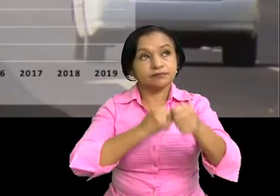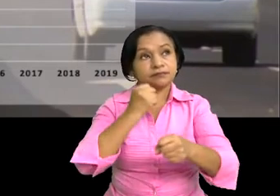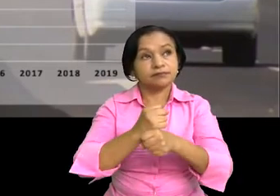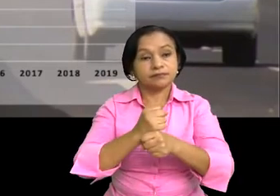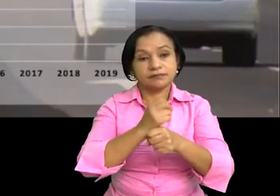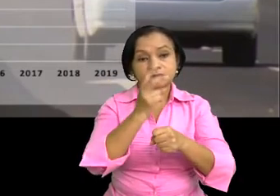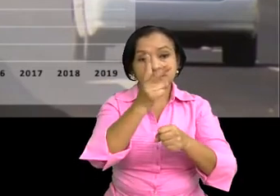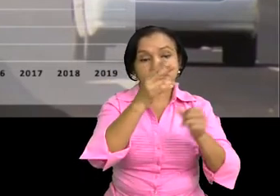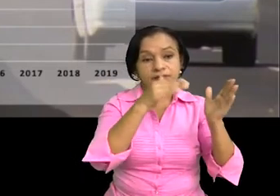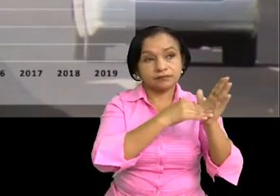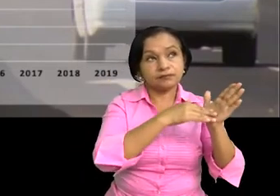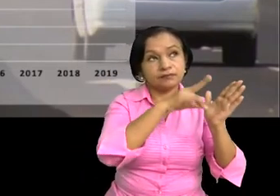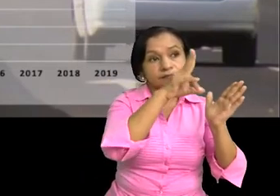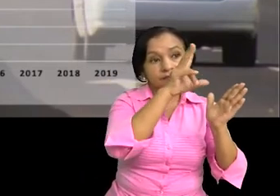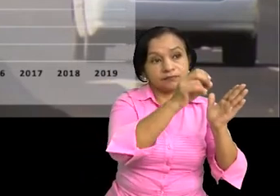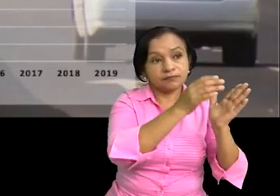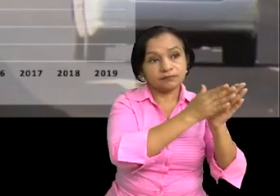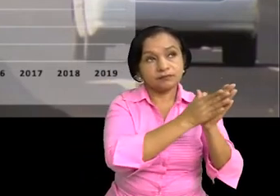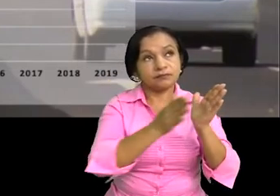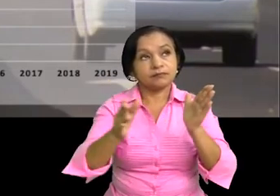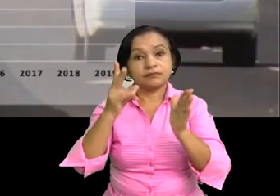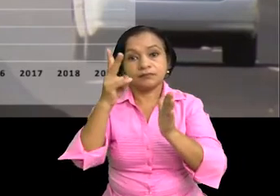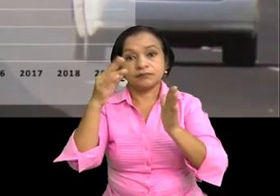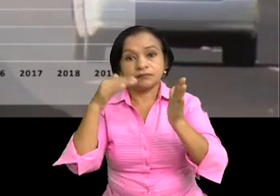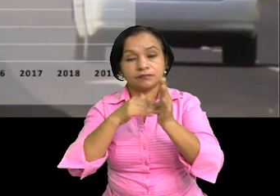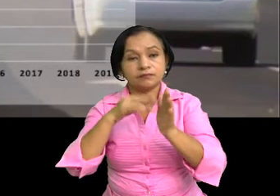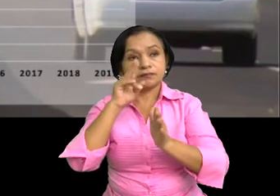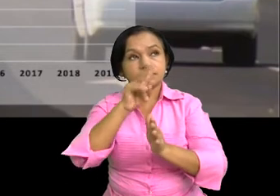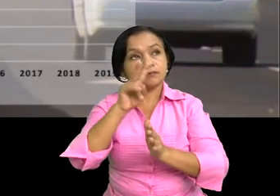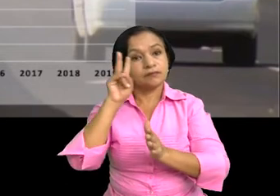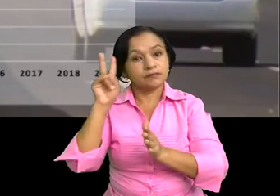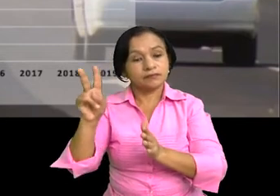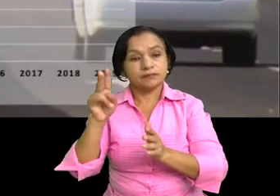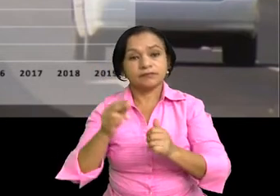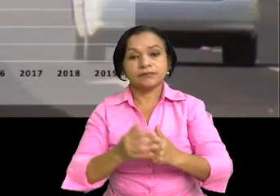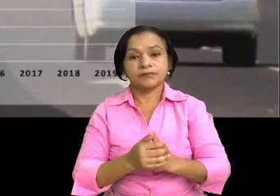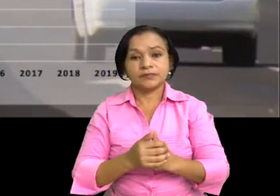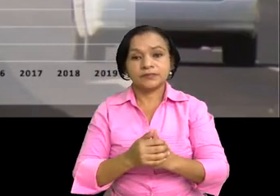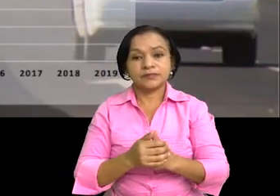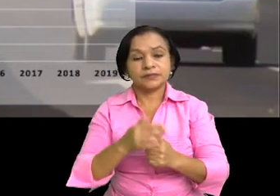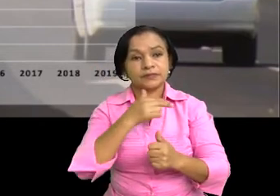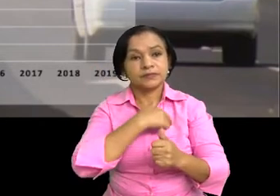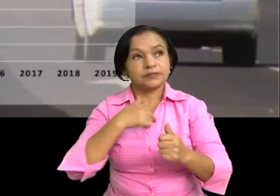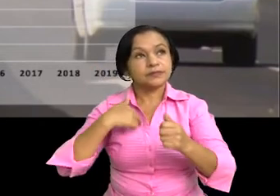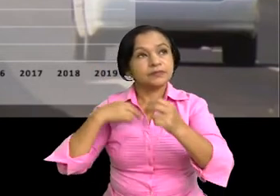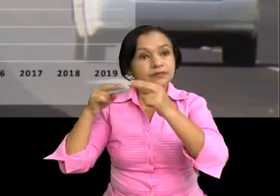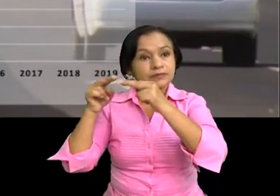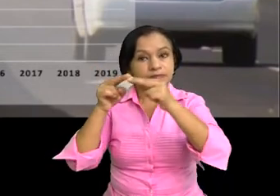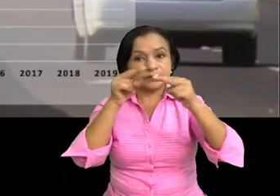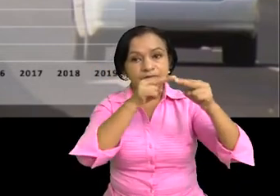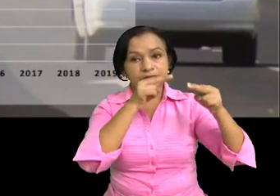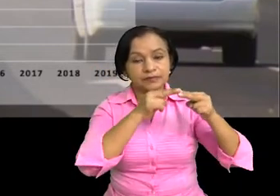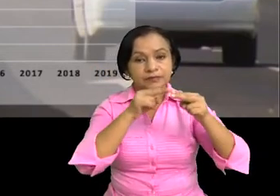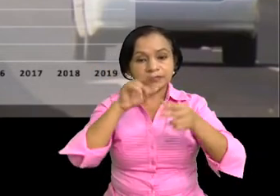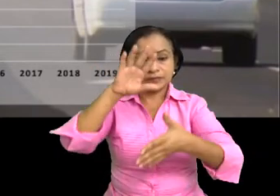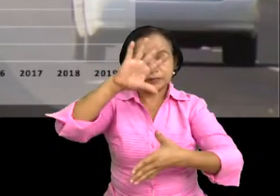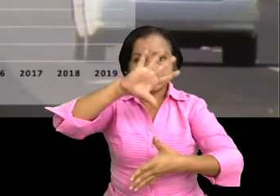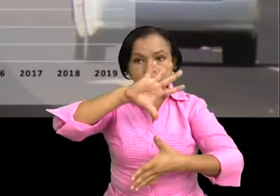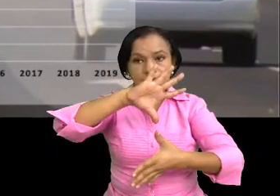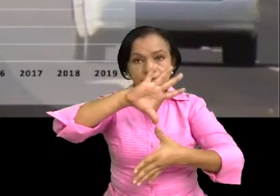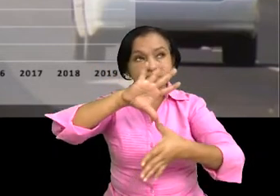al 2022, que prioriza la interconexión vial con la costa Caribe.